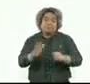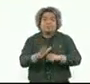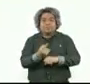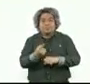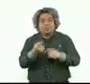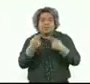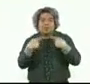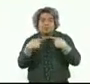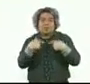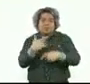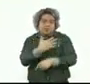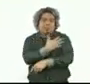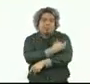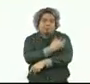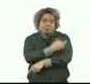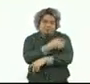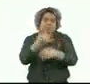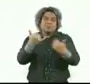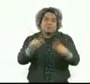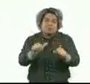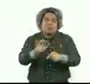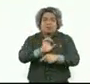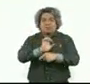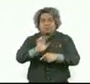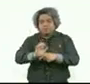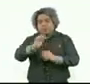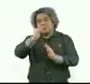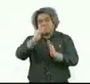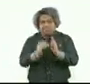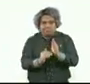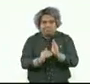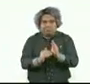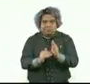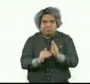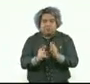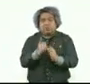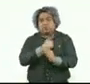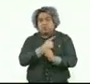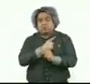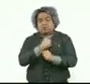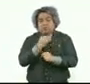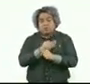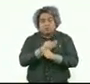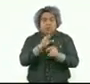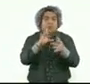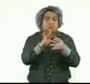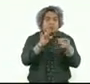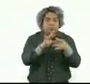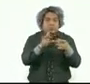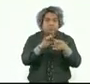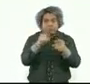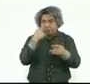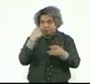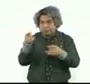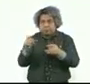las altísimas tasas de vacunación de la Ciudad de México. Y para reforzar este punto, les platico cómo se ve, y me enseñan la siguiente